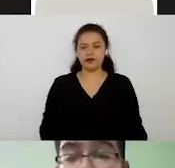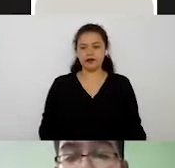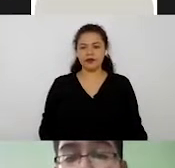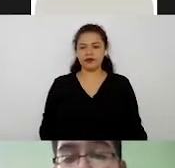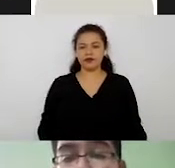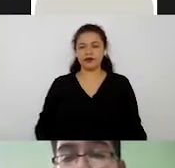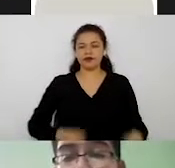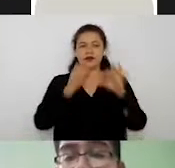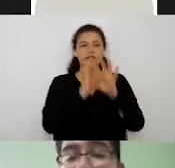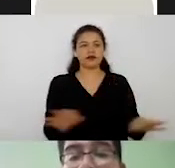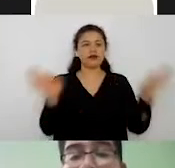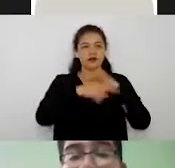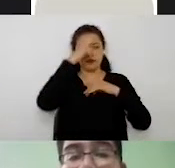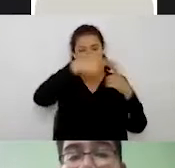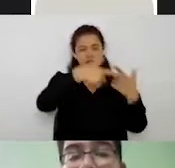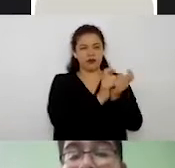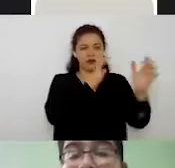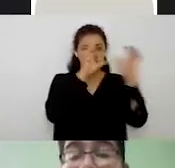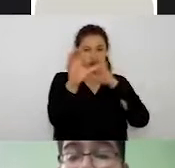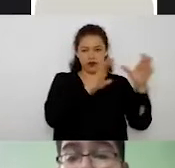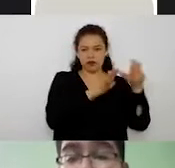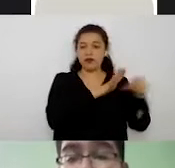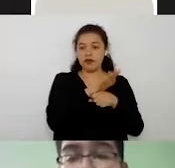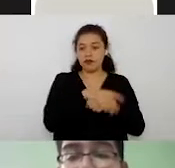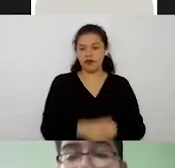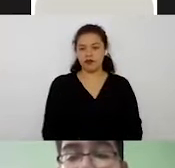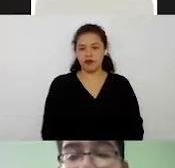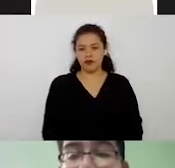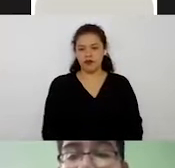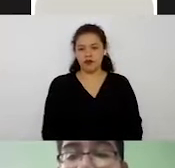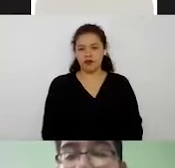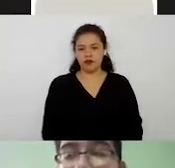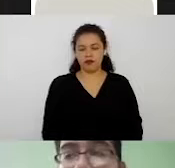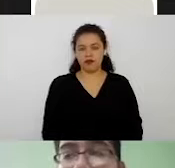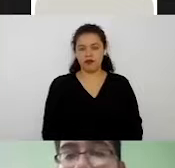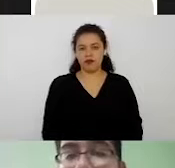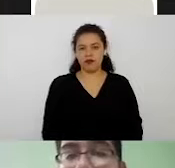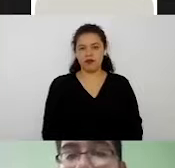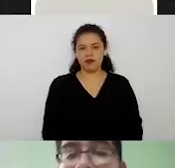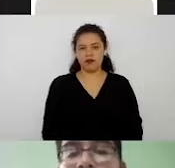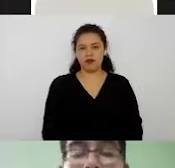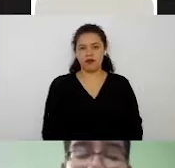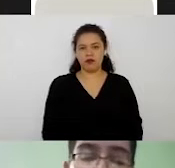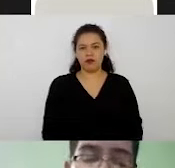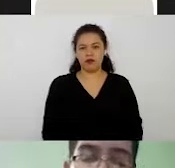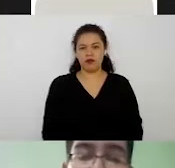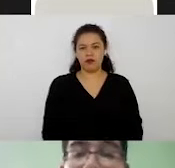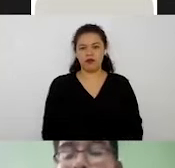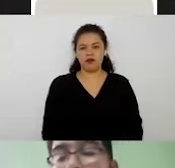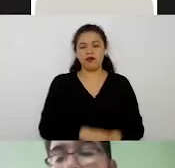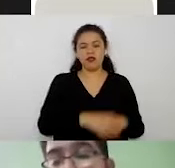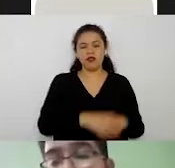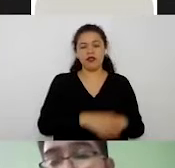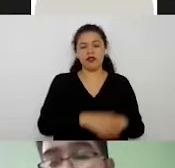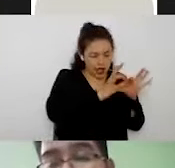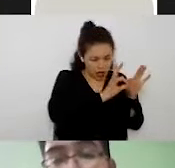la Comunicación es precisamente que todos podamos conocer las rutas de evacuación, los